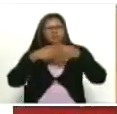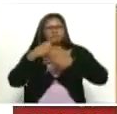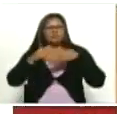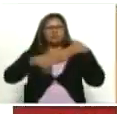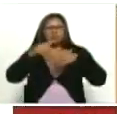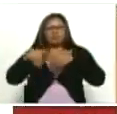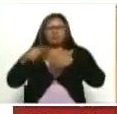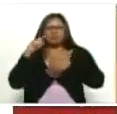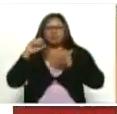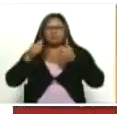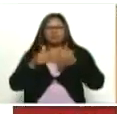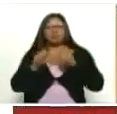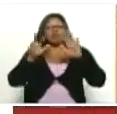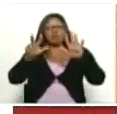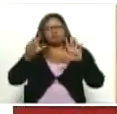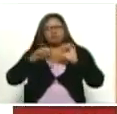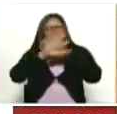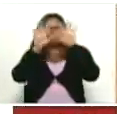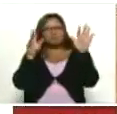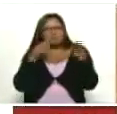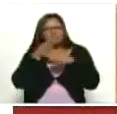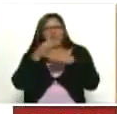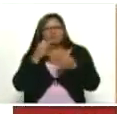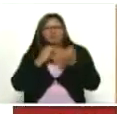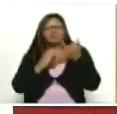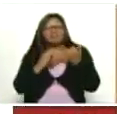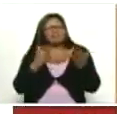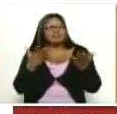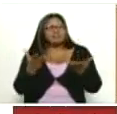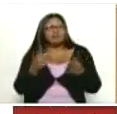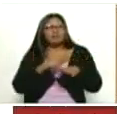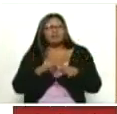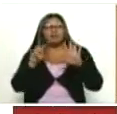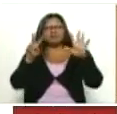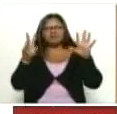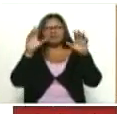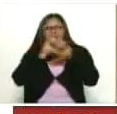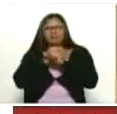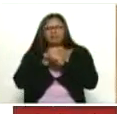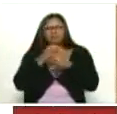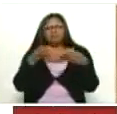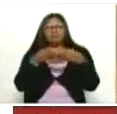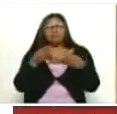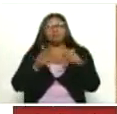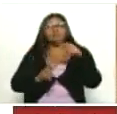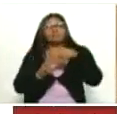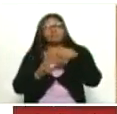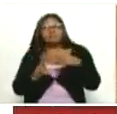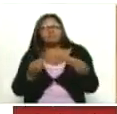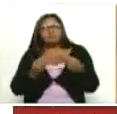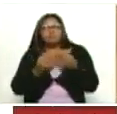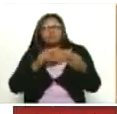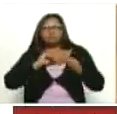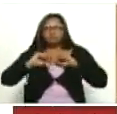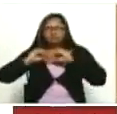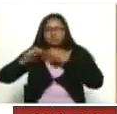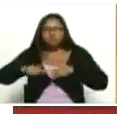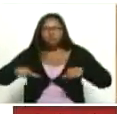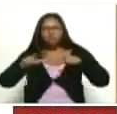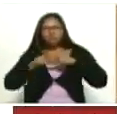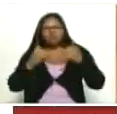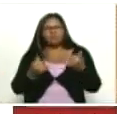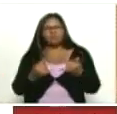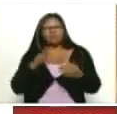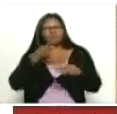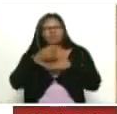electoral inició a las 8 de la mañana, se tiene previsto que cierren las mesas de votación a las 7 de la noche. El equipo de Venezolana de Televisión se encuentra desplegado acá en esta casa de estudio para